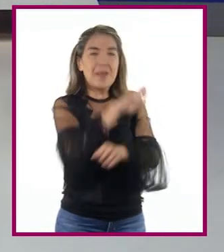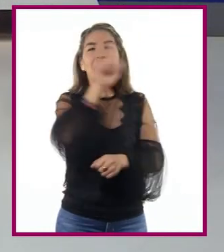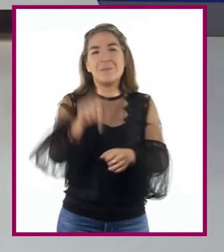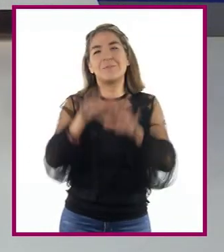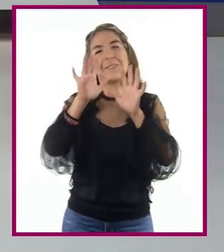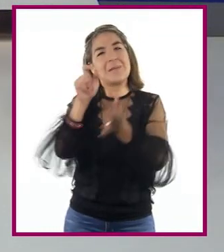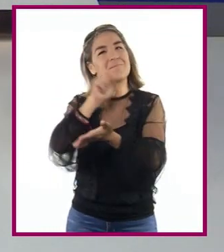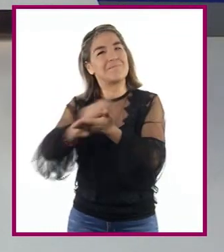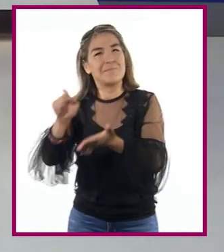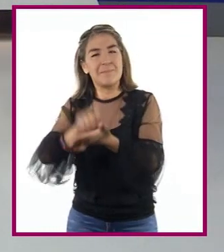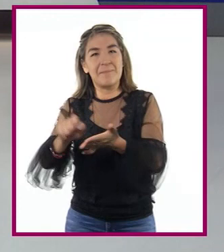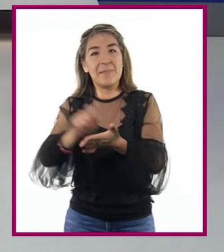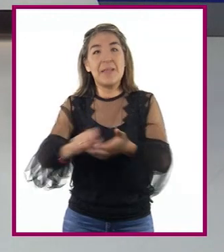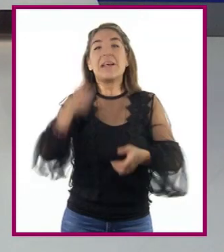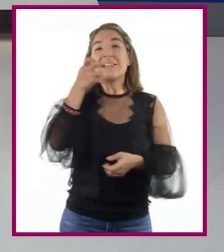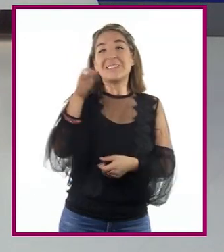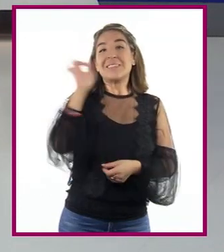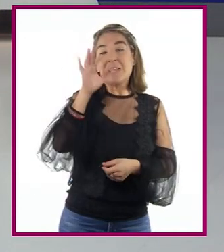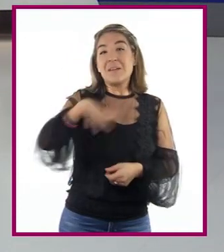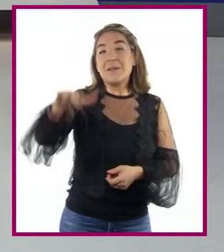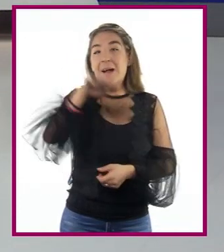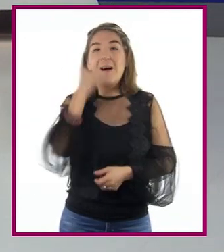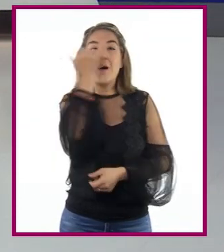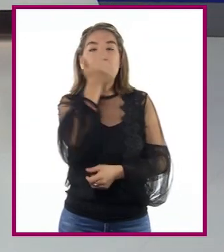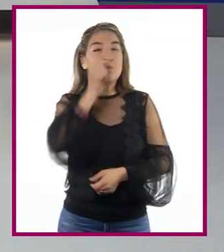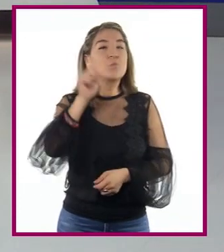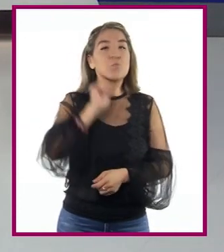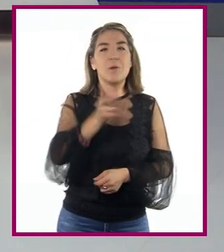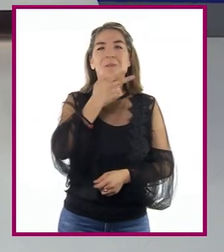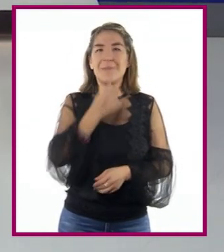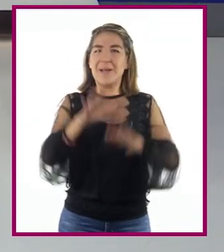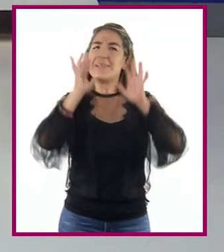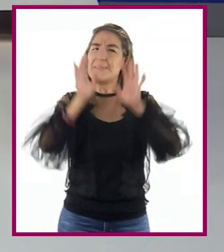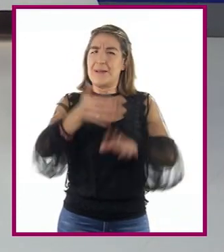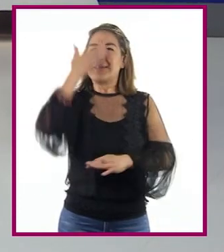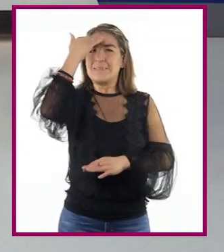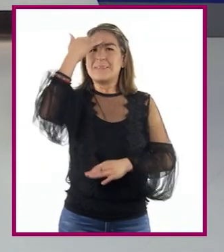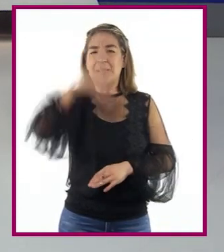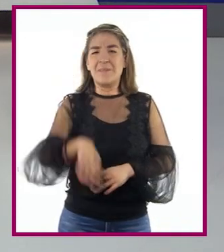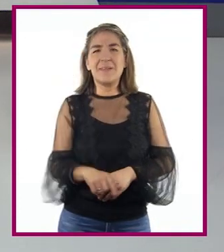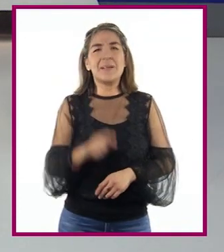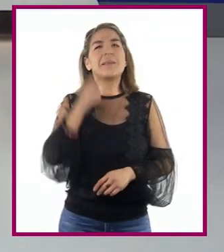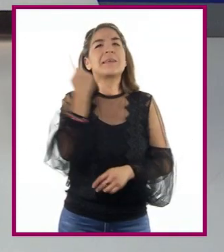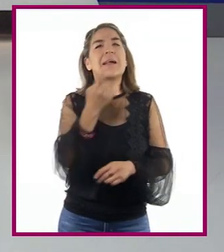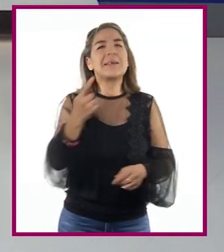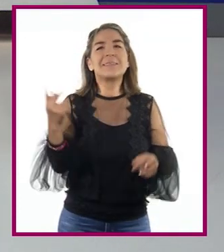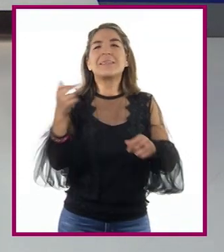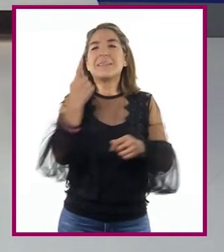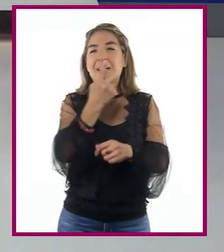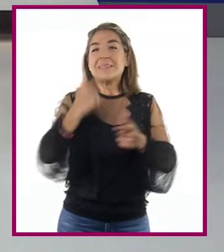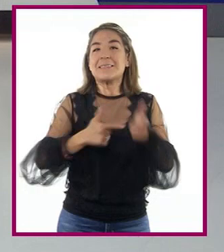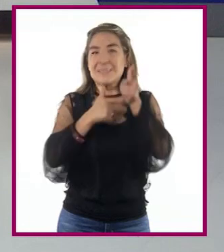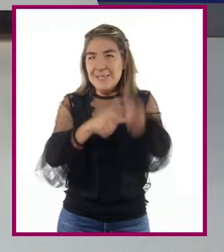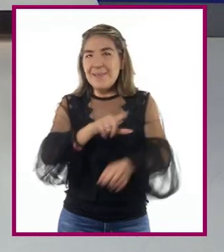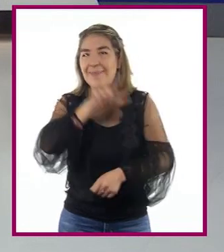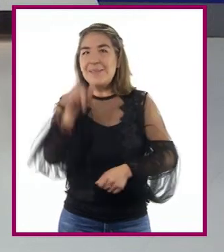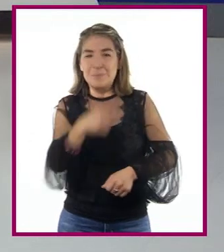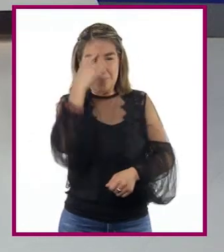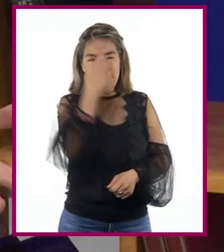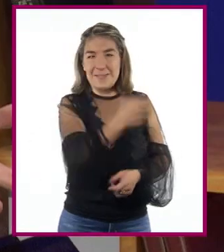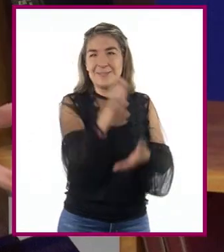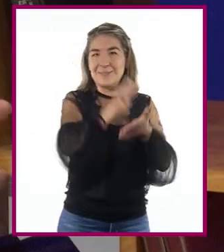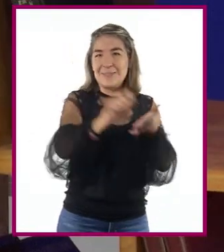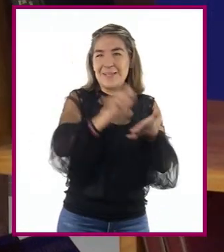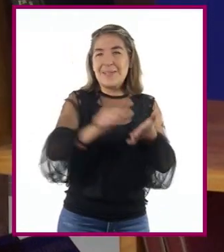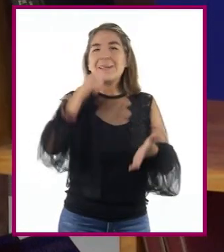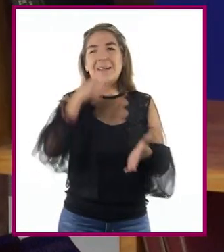muy probable que nuestras alumnas y nuestros alumnos ya sepan qué es lo que sigue en nuestra carta. Claro que